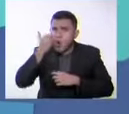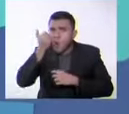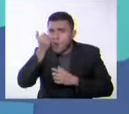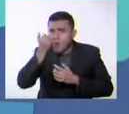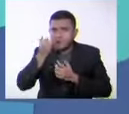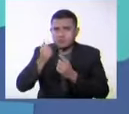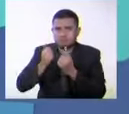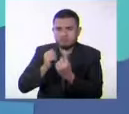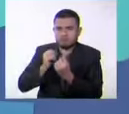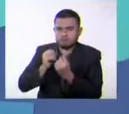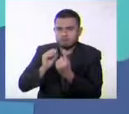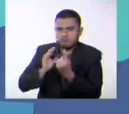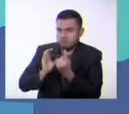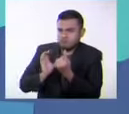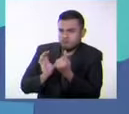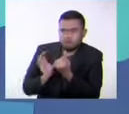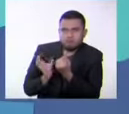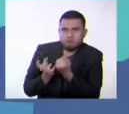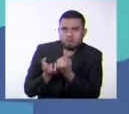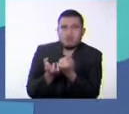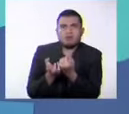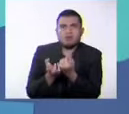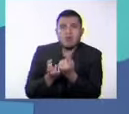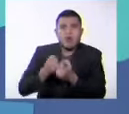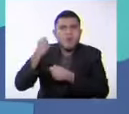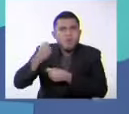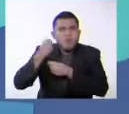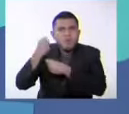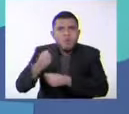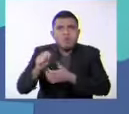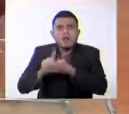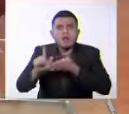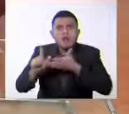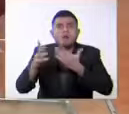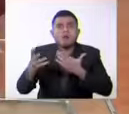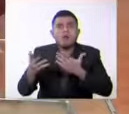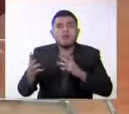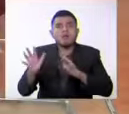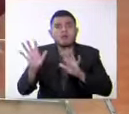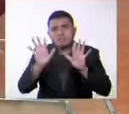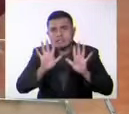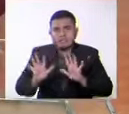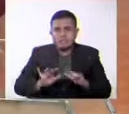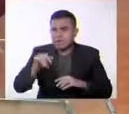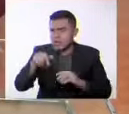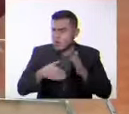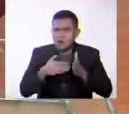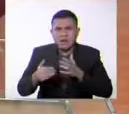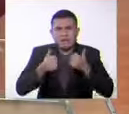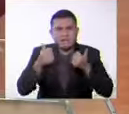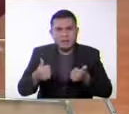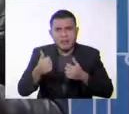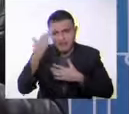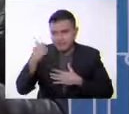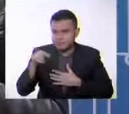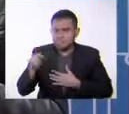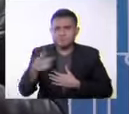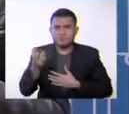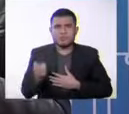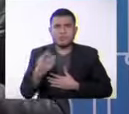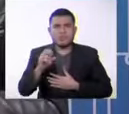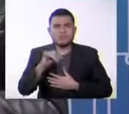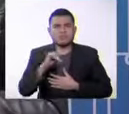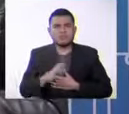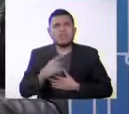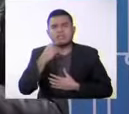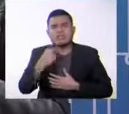integrado a la huelga escolar por el clima. Y a partir del caso de Greta, precisamente nosotros vamos a esta nueva sección ¿Quién